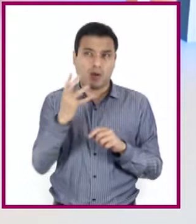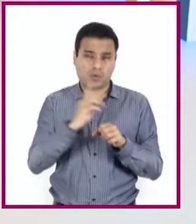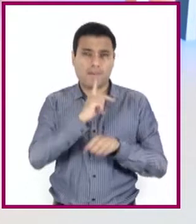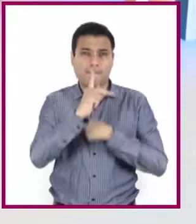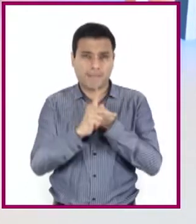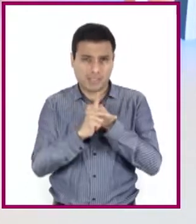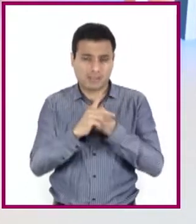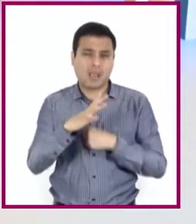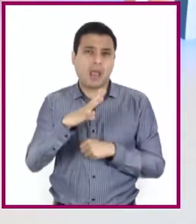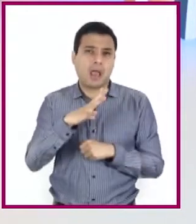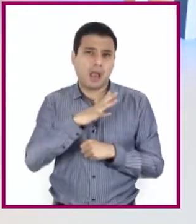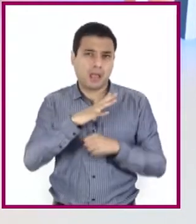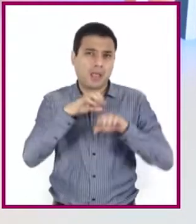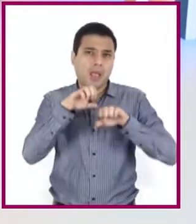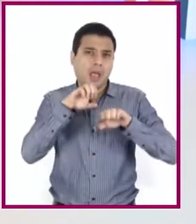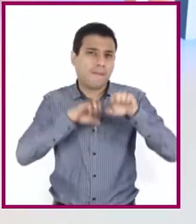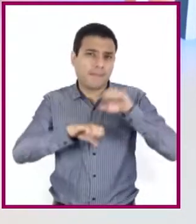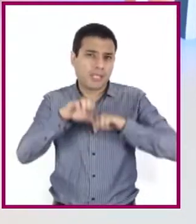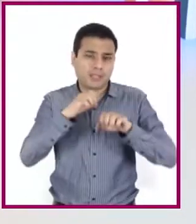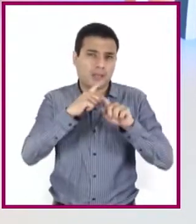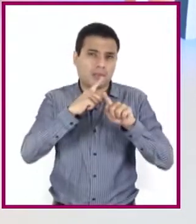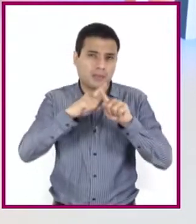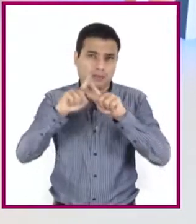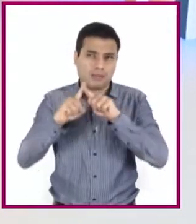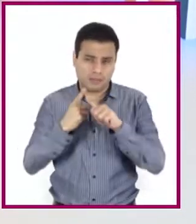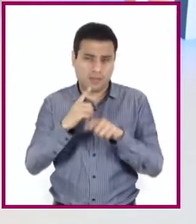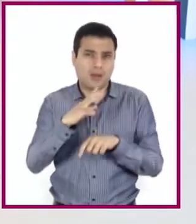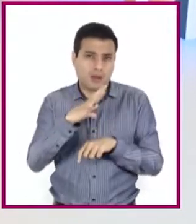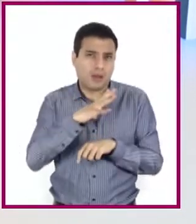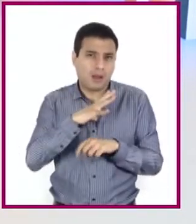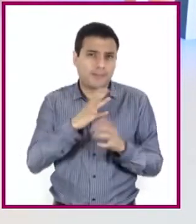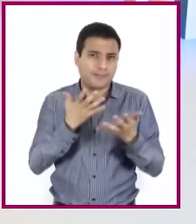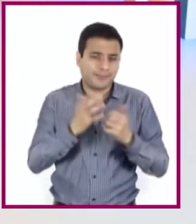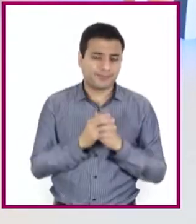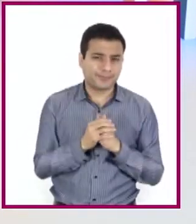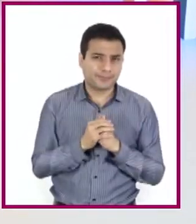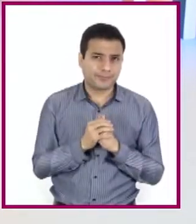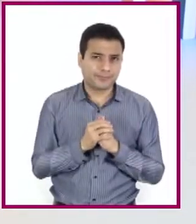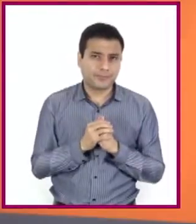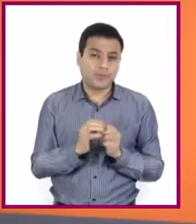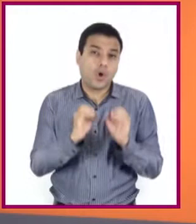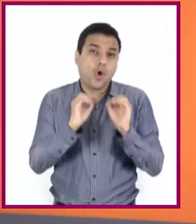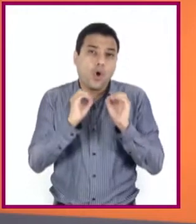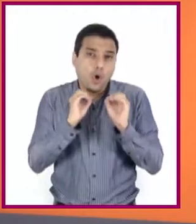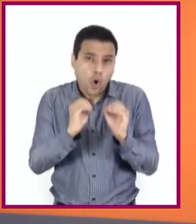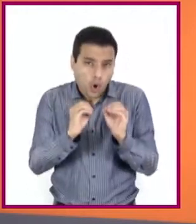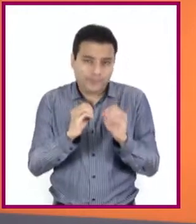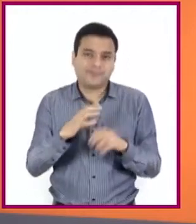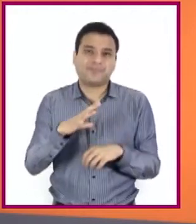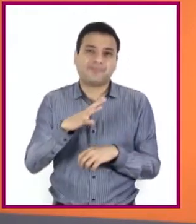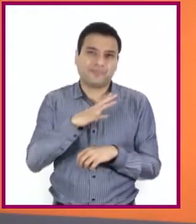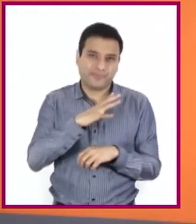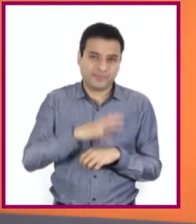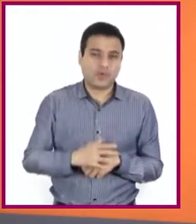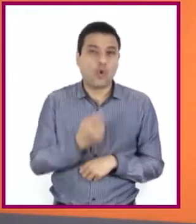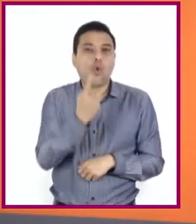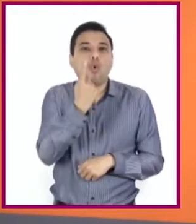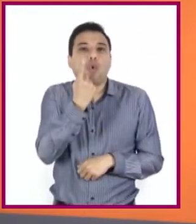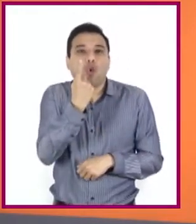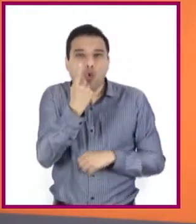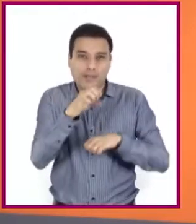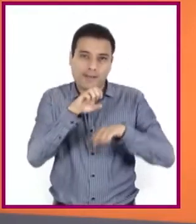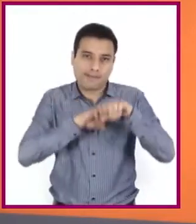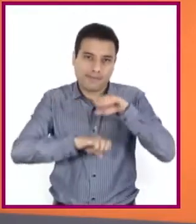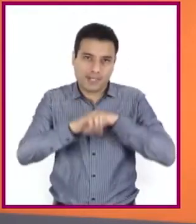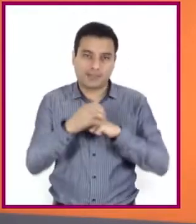un mercado libre en el que se paga según las condiciones del contrato, o un mercado regulado en el que se paga